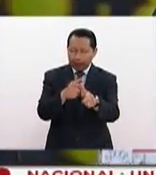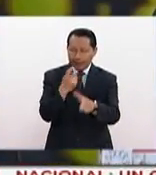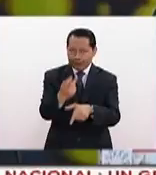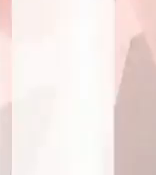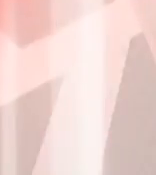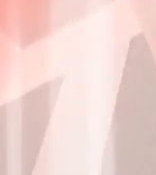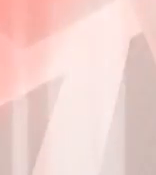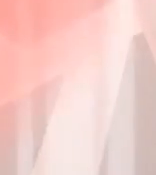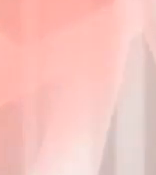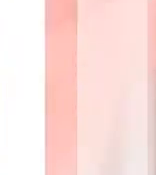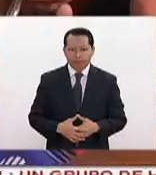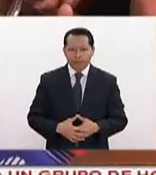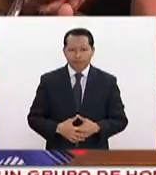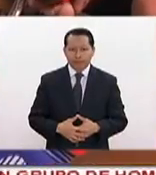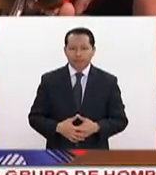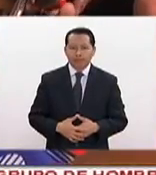caso.